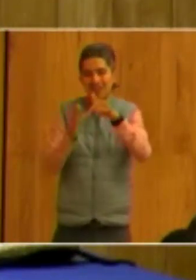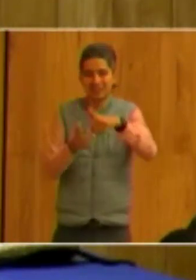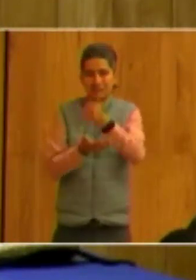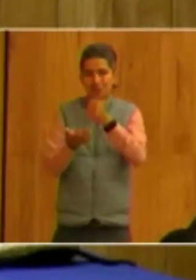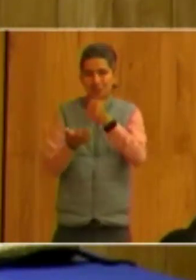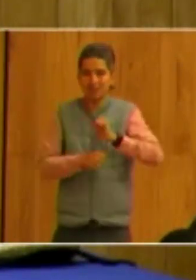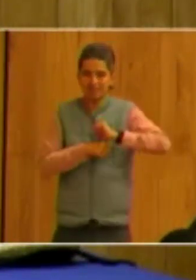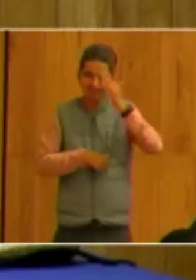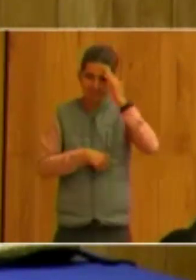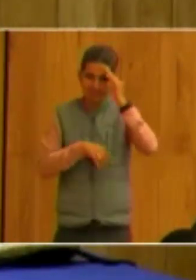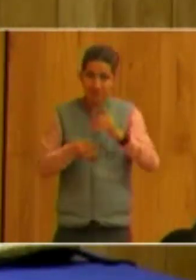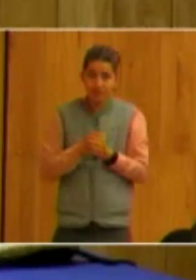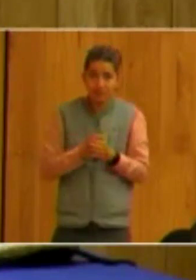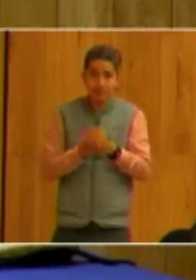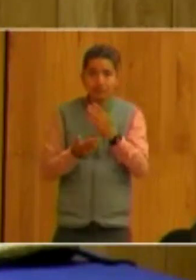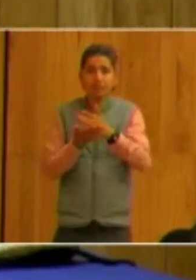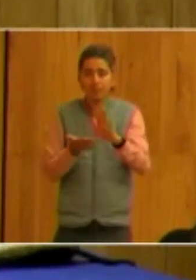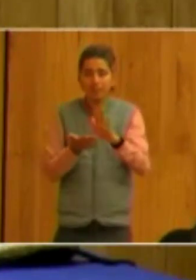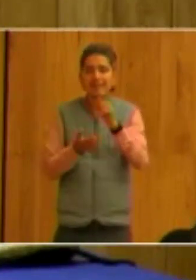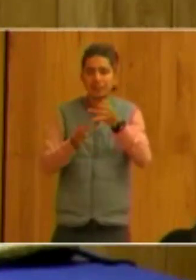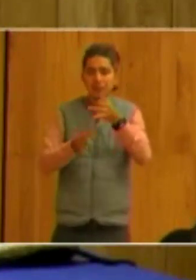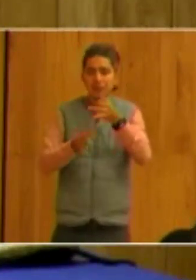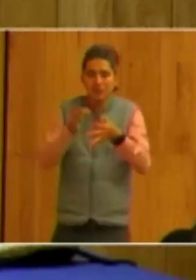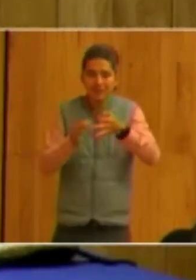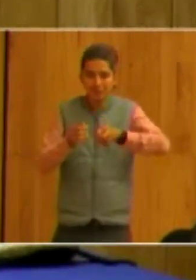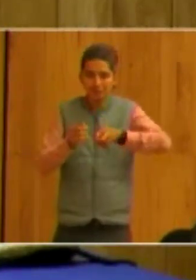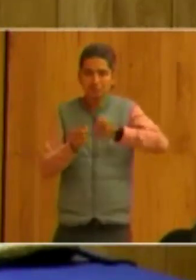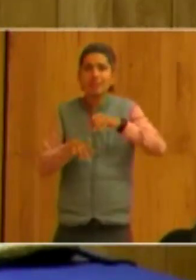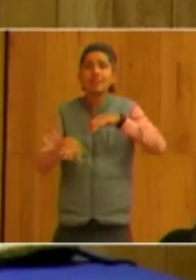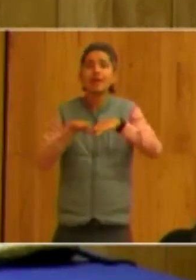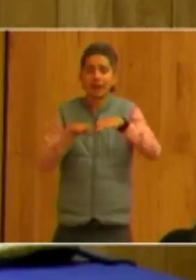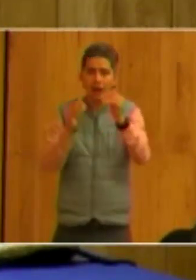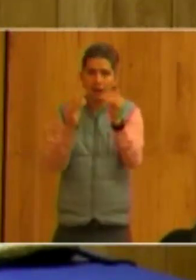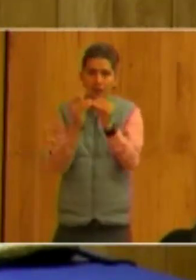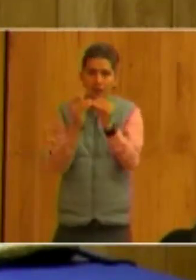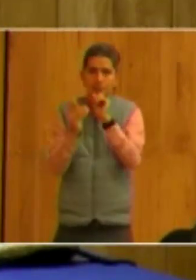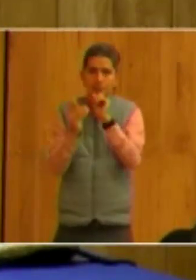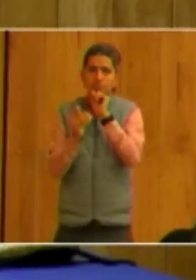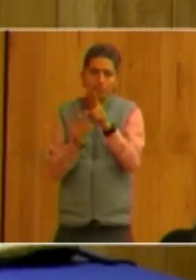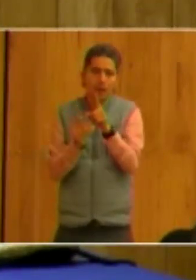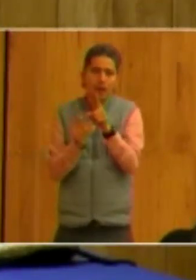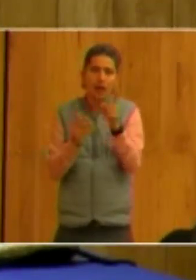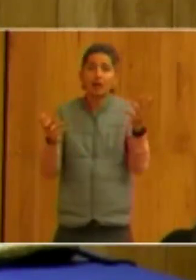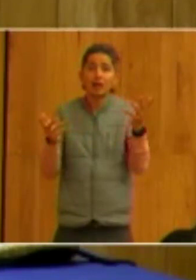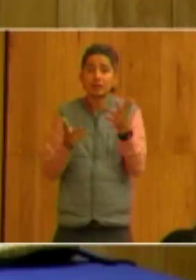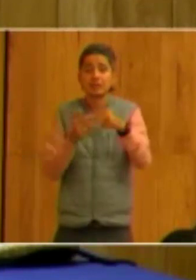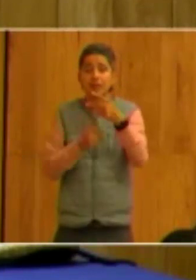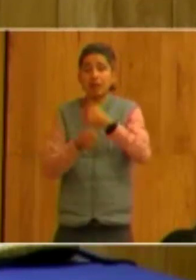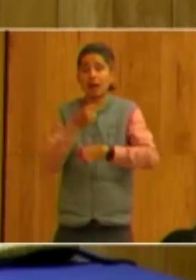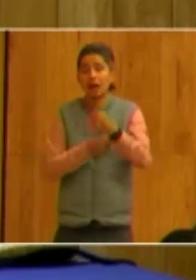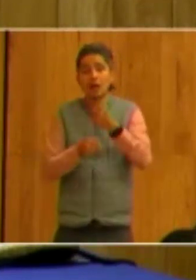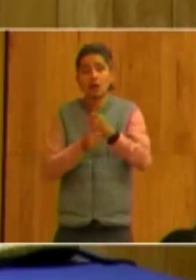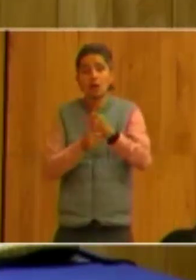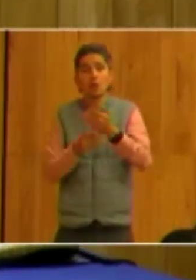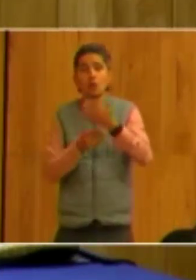capital. Además de la impartición y administración de justicia, trabaja en casa, labor que desempeña desde hace 13 años,